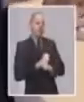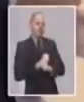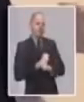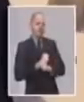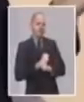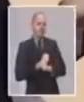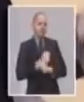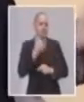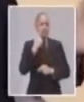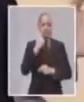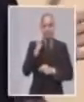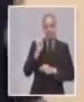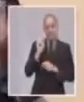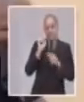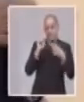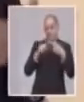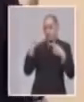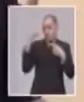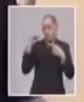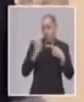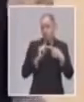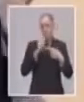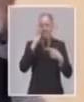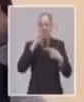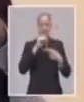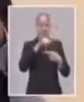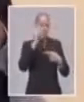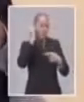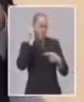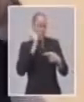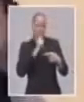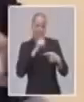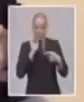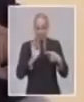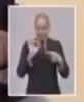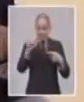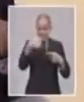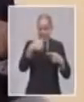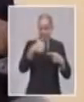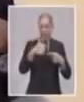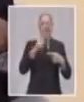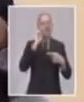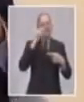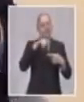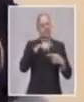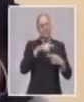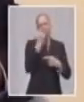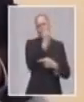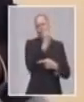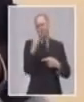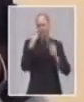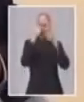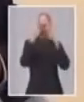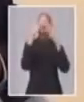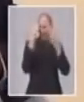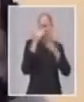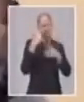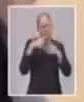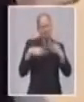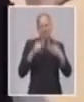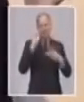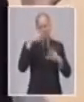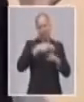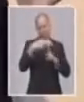señora que ha corrido, si mi memoria no falla, creo que 4 veces las elecciones, que ha hundido ese país en una gran